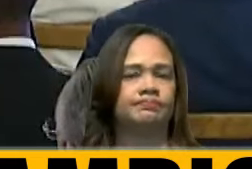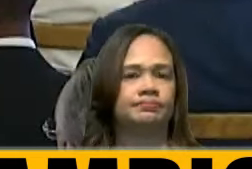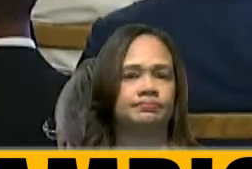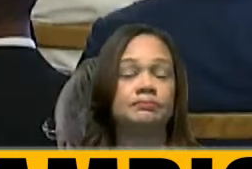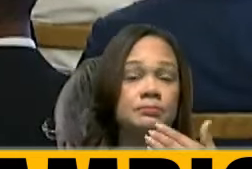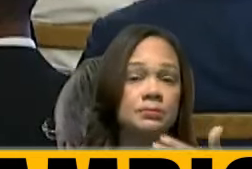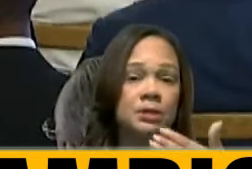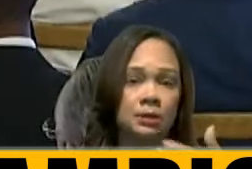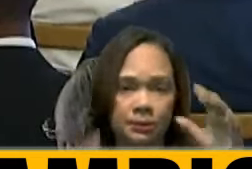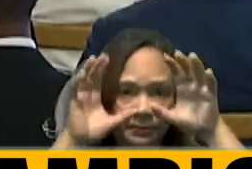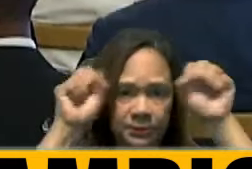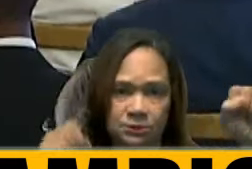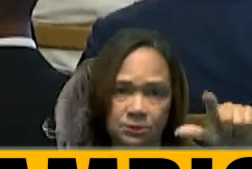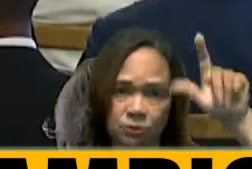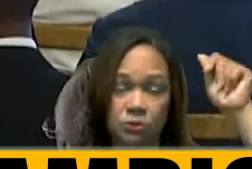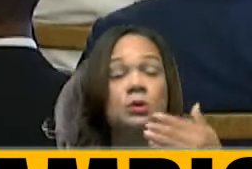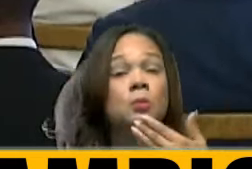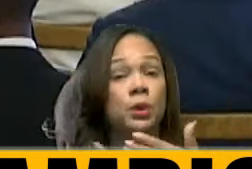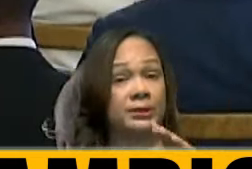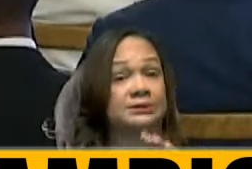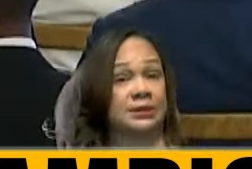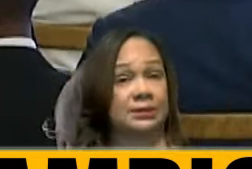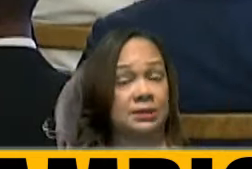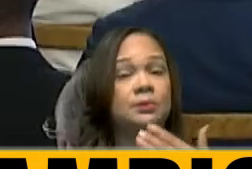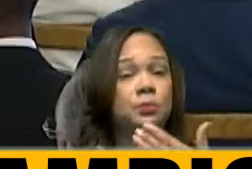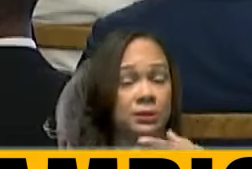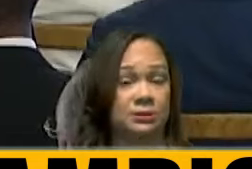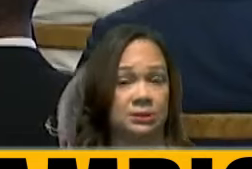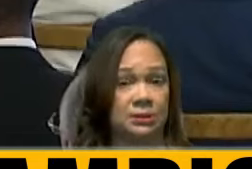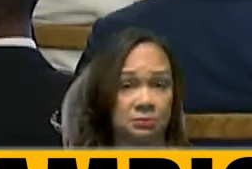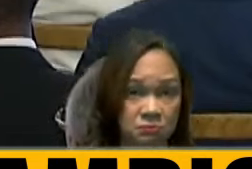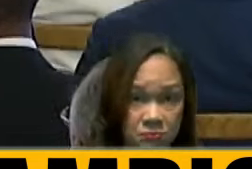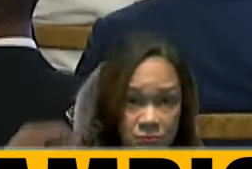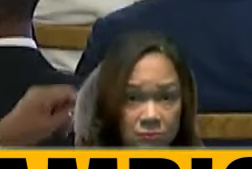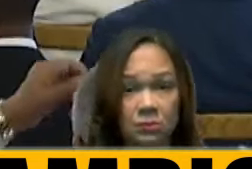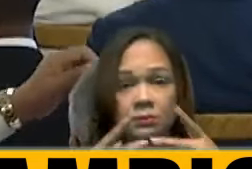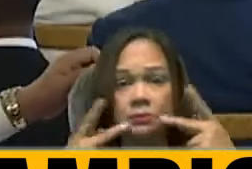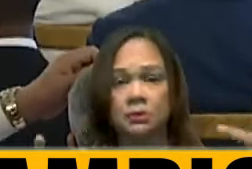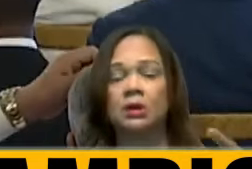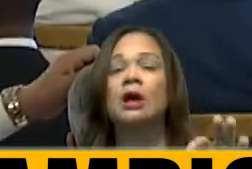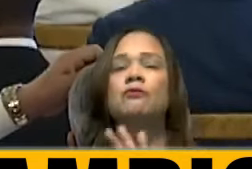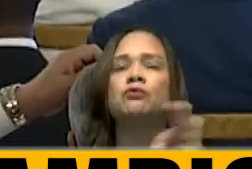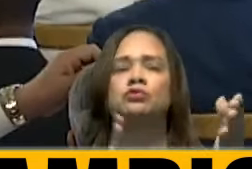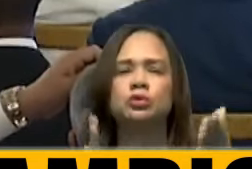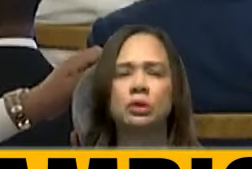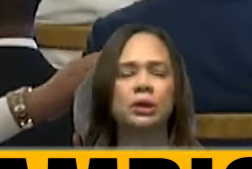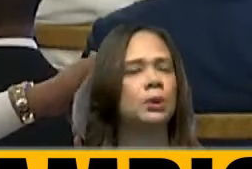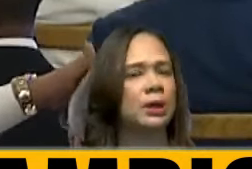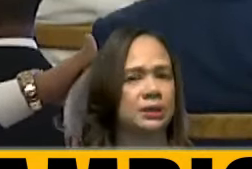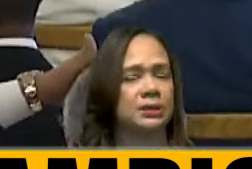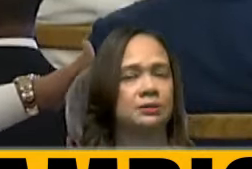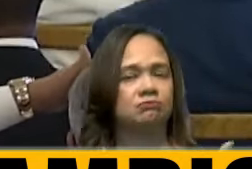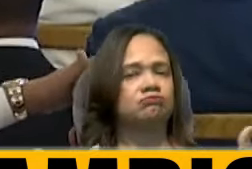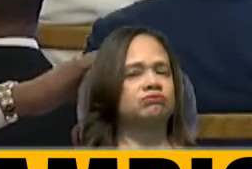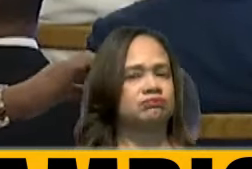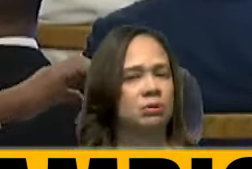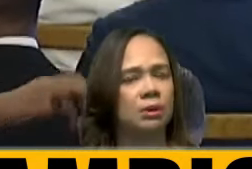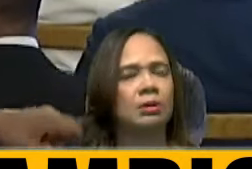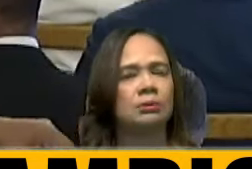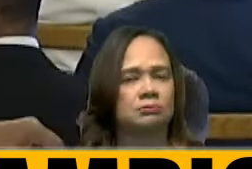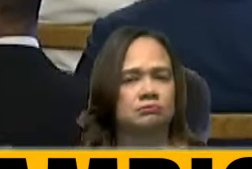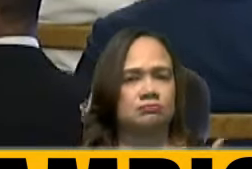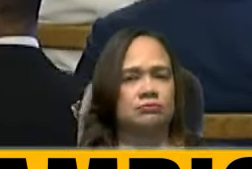Muchas gracias presidente Muy buenas tardes a todos los amigos de la prensa y a los funcionarios público que nos acompañan en el día de hoy en esta